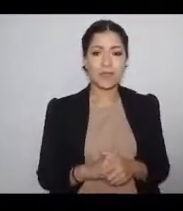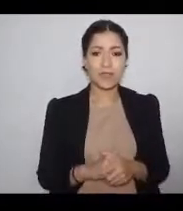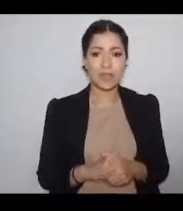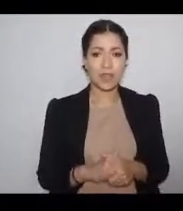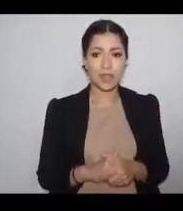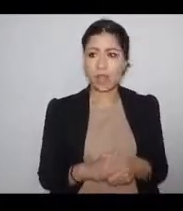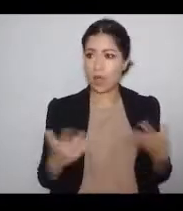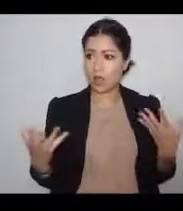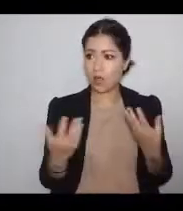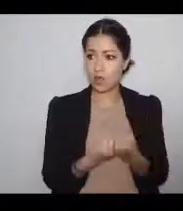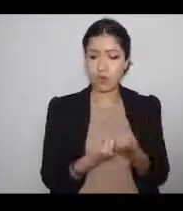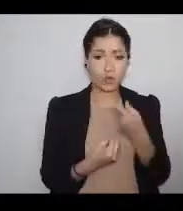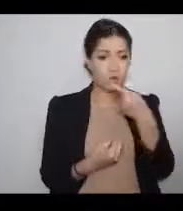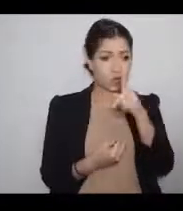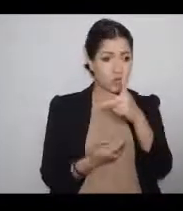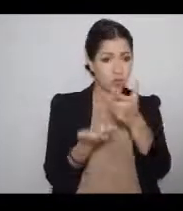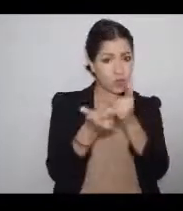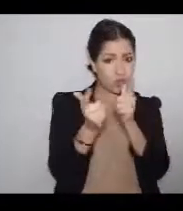Frente a toda tu banda.